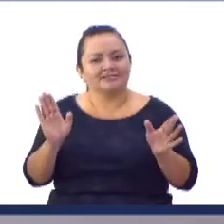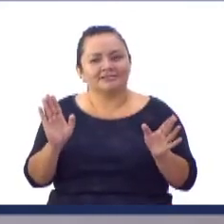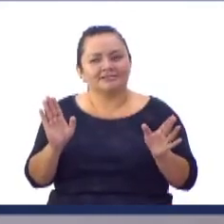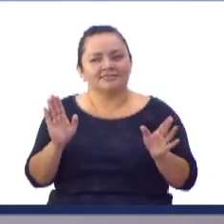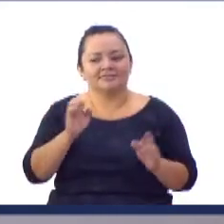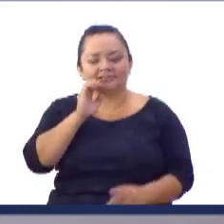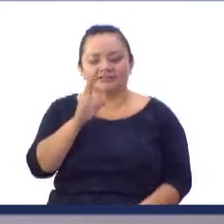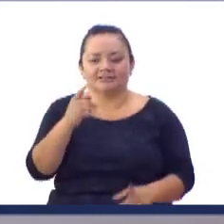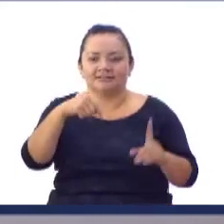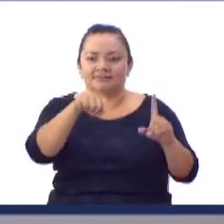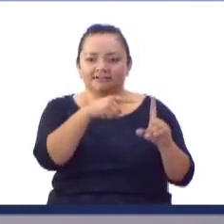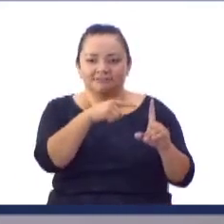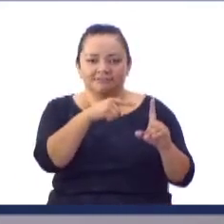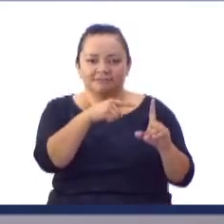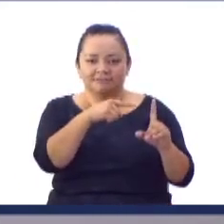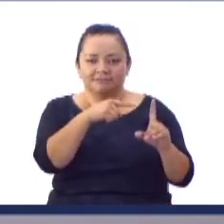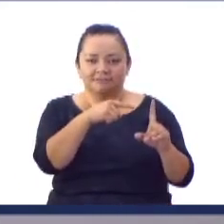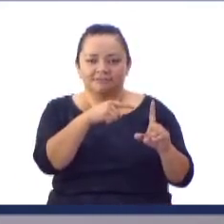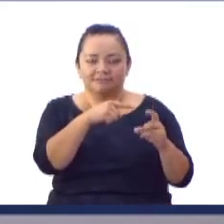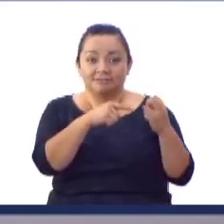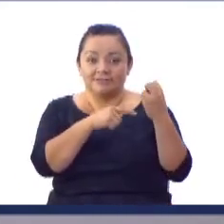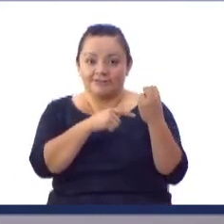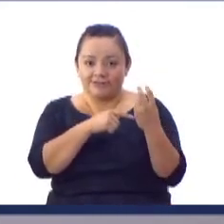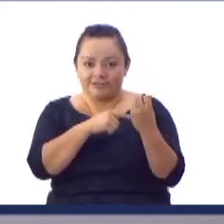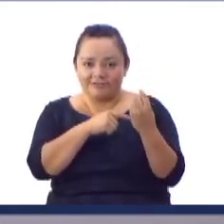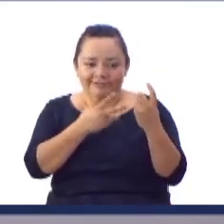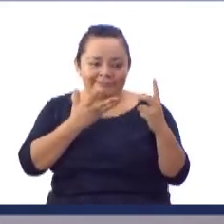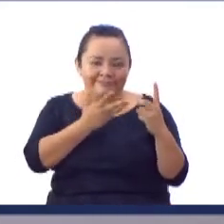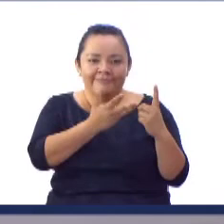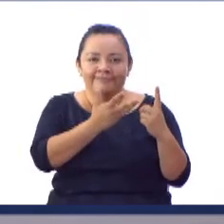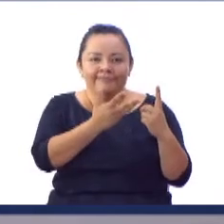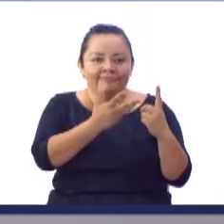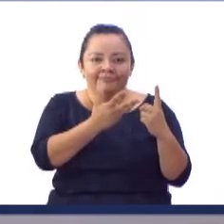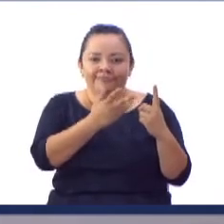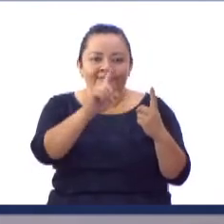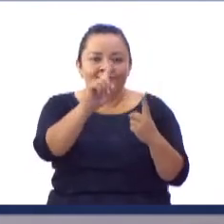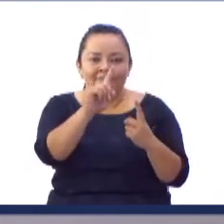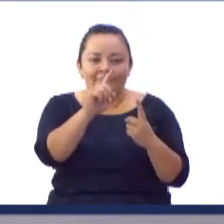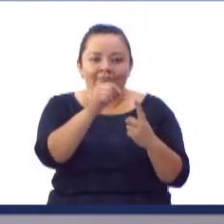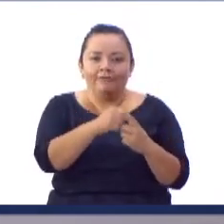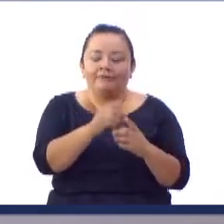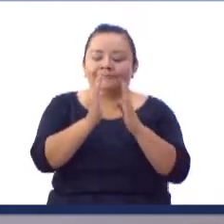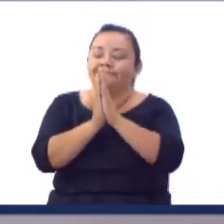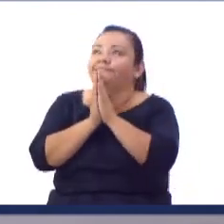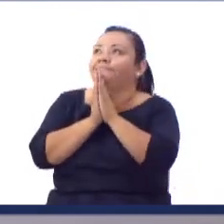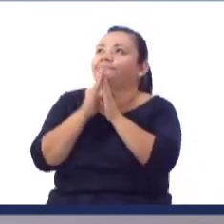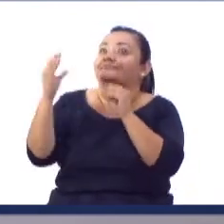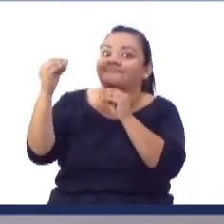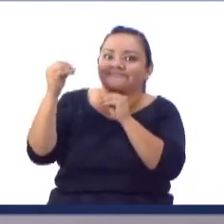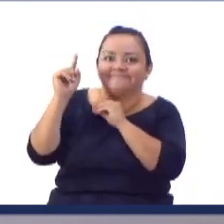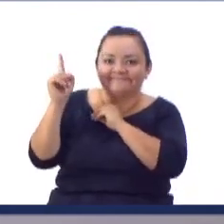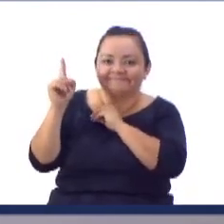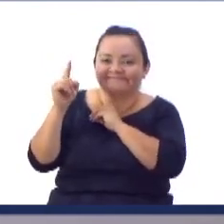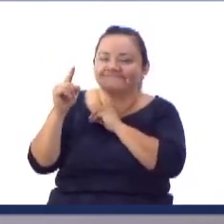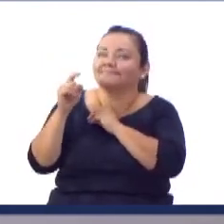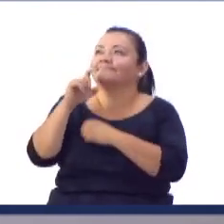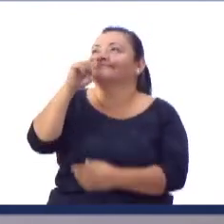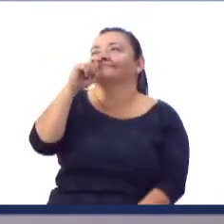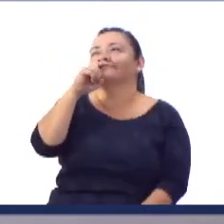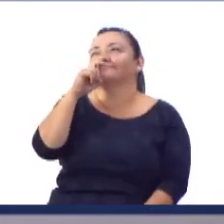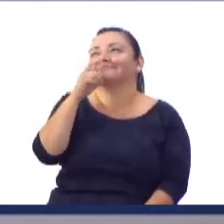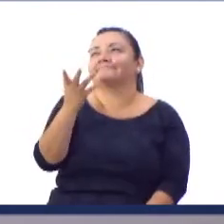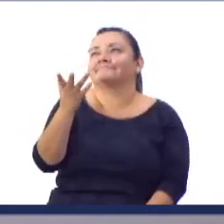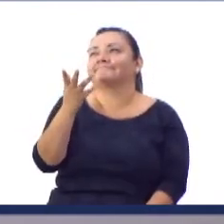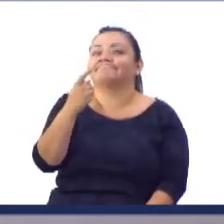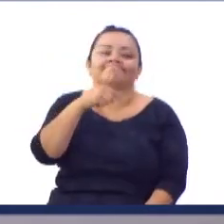está hablando mal de sus discípulos está haciendo una oración tan bonita que está dejando encargado y dice papá